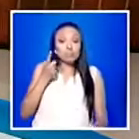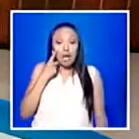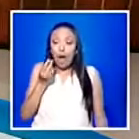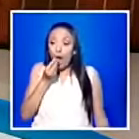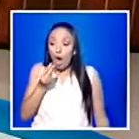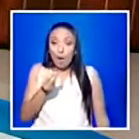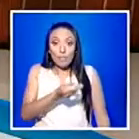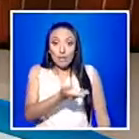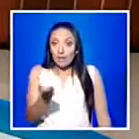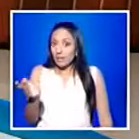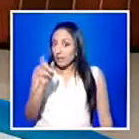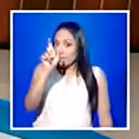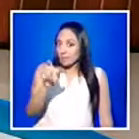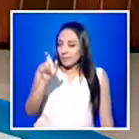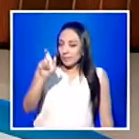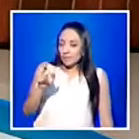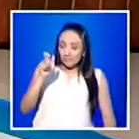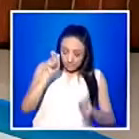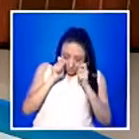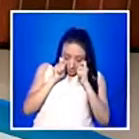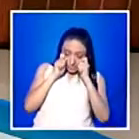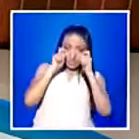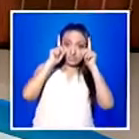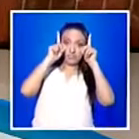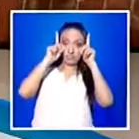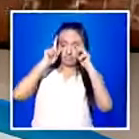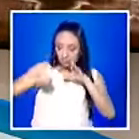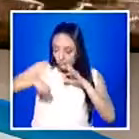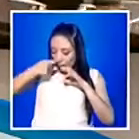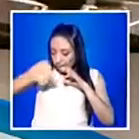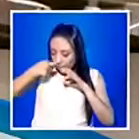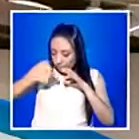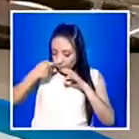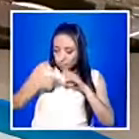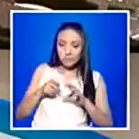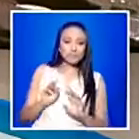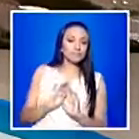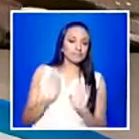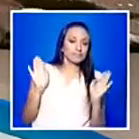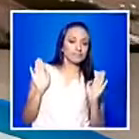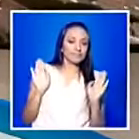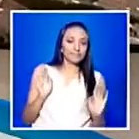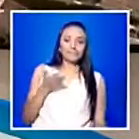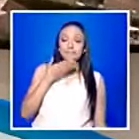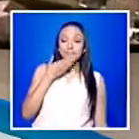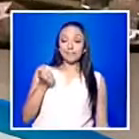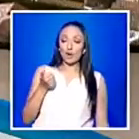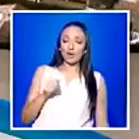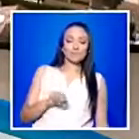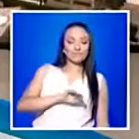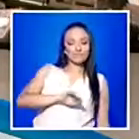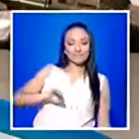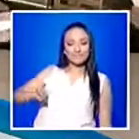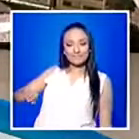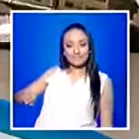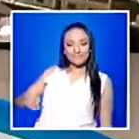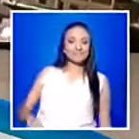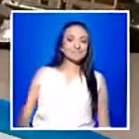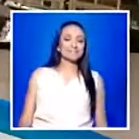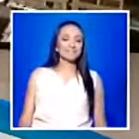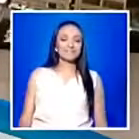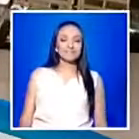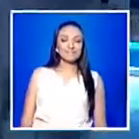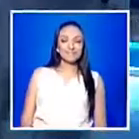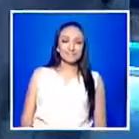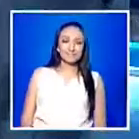de todos quienes muy tempranito nos despertamos y nos recargamos de energía. Qué mejor que ese rico encebollado. Son las 7 de la mañana con 53